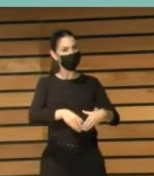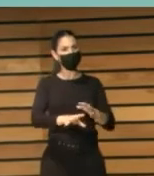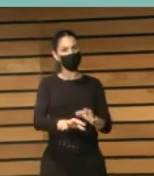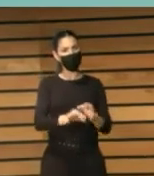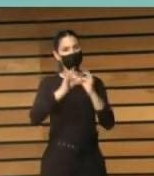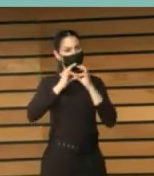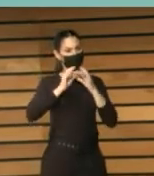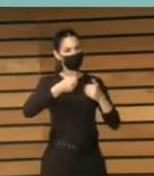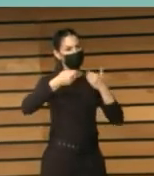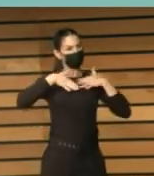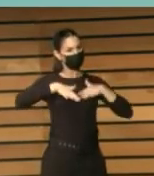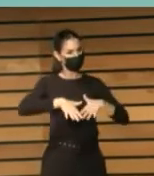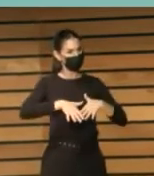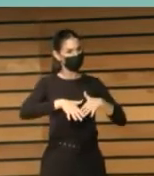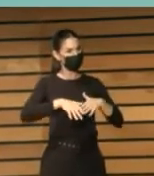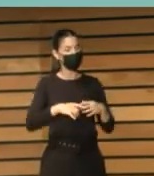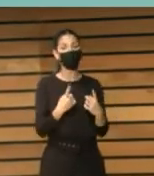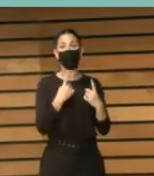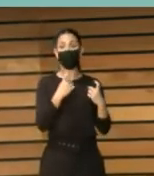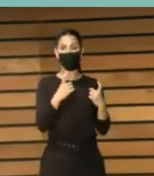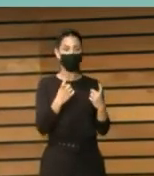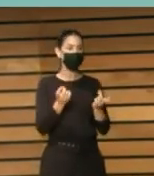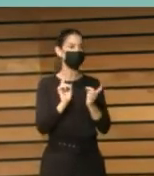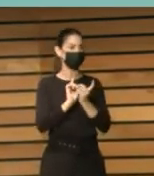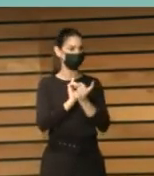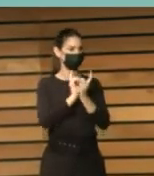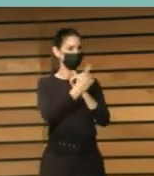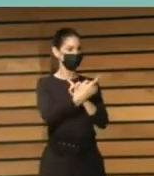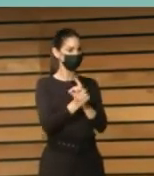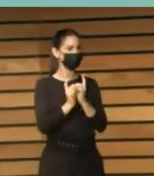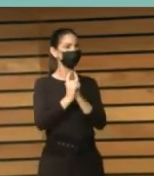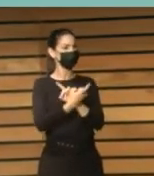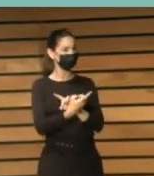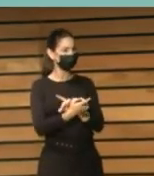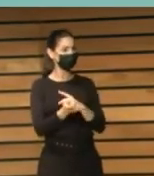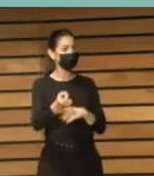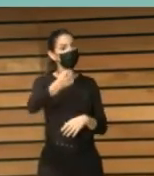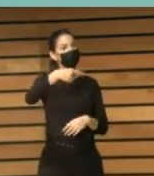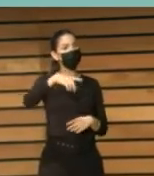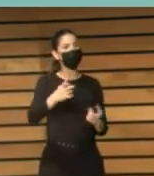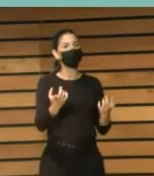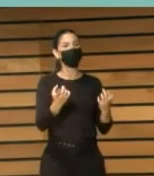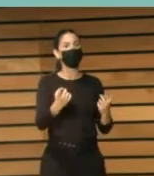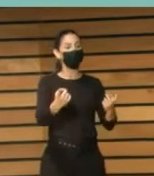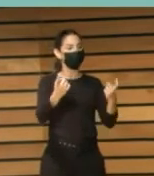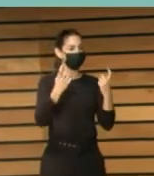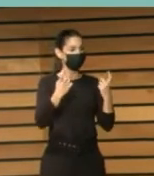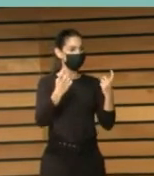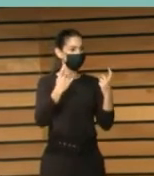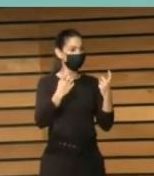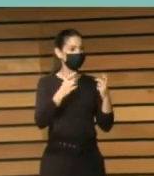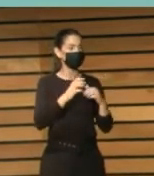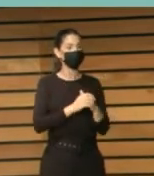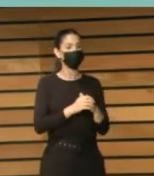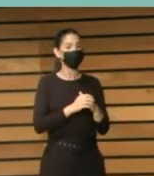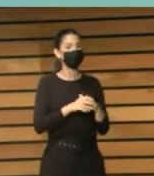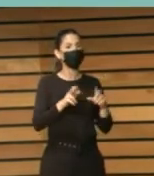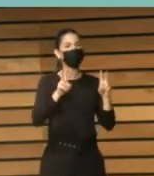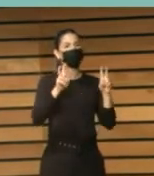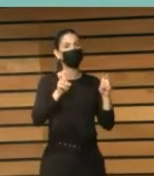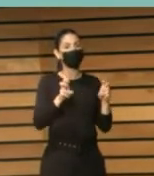nuestros contemporáneos, que son los que eso nos enseñan o nos ponen a la vista la